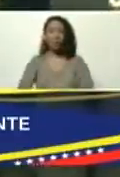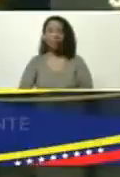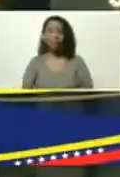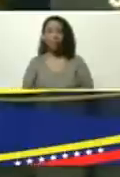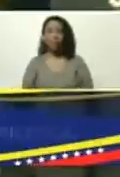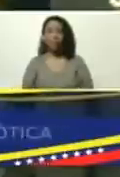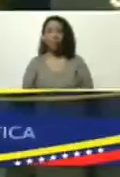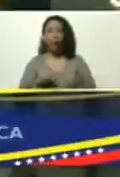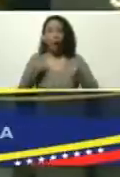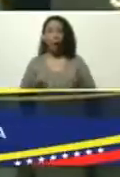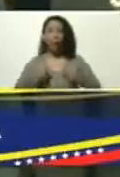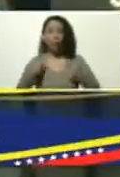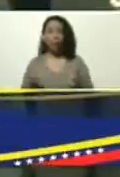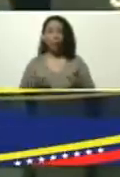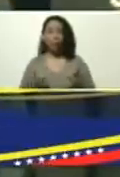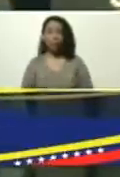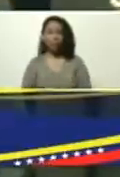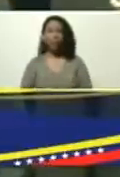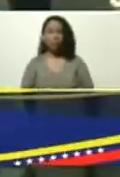activo